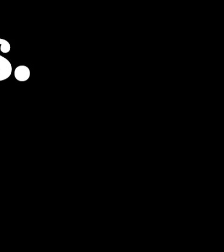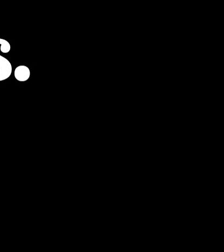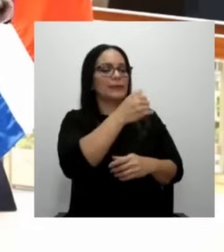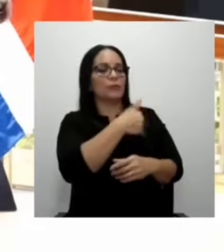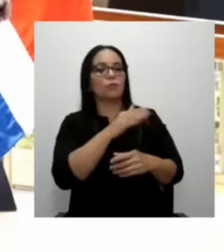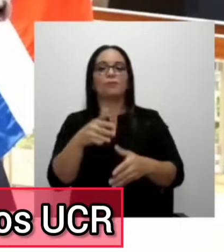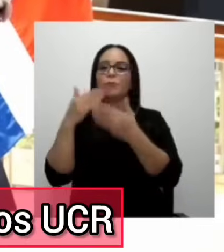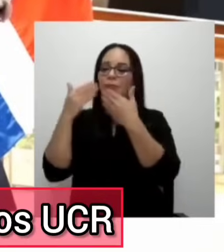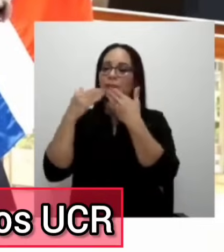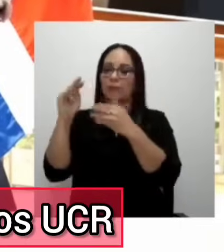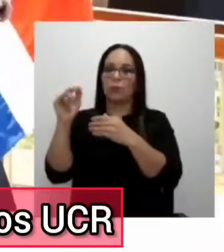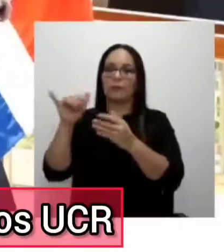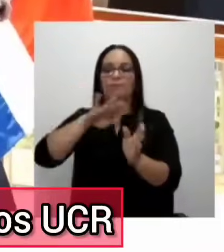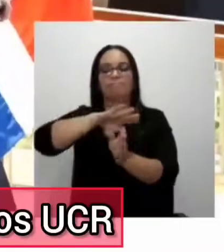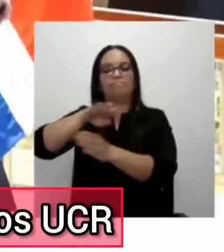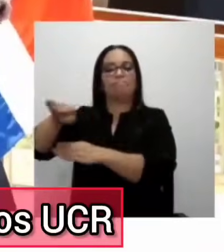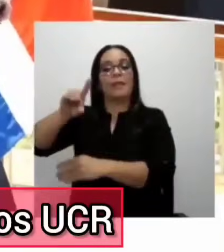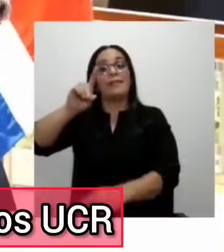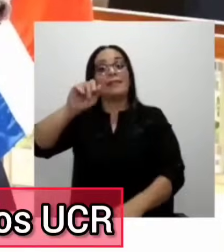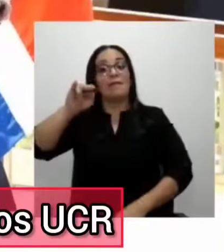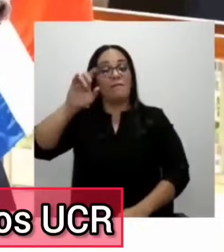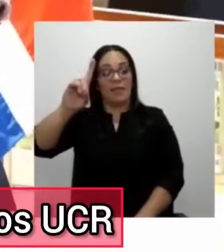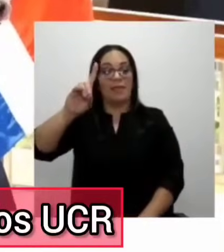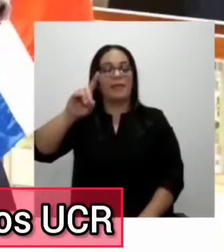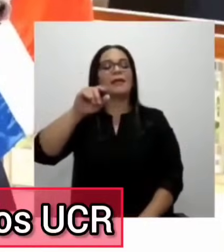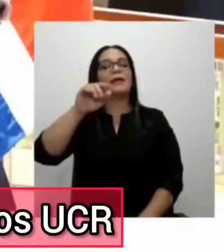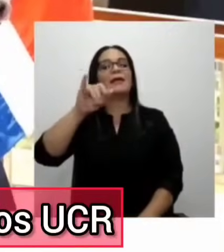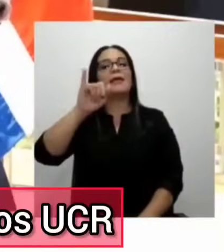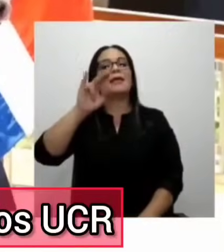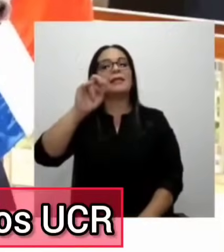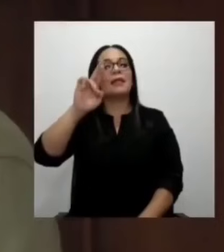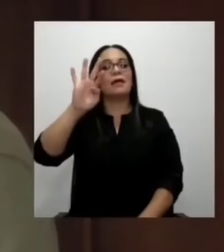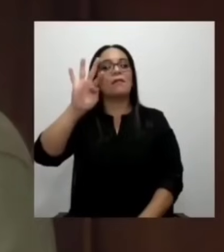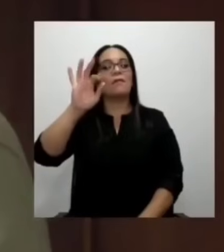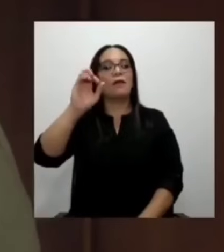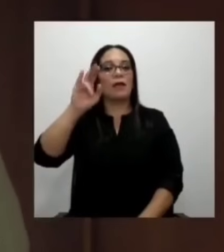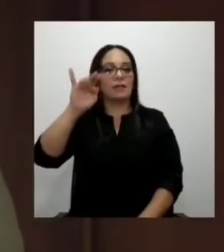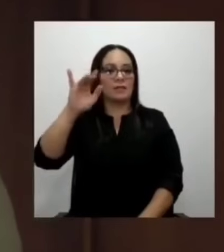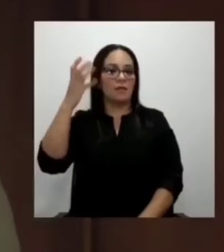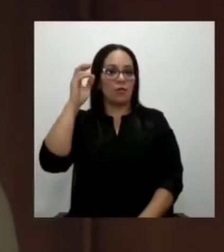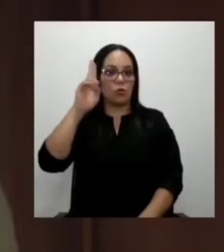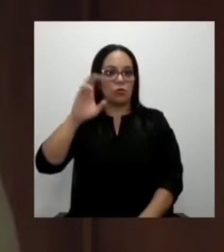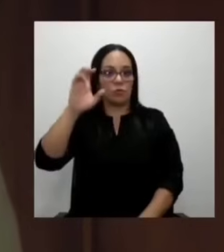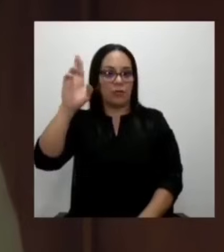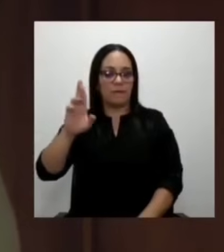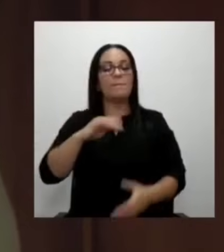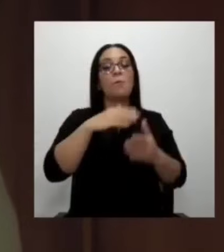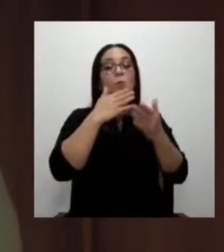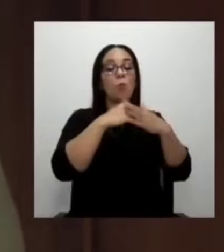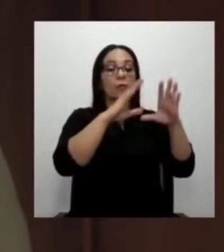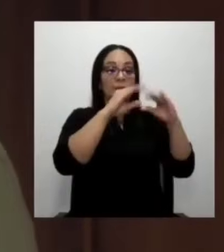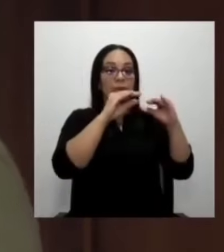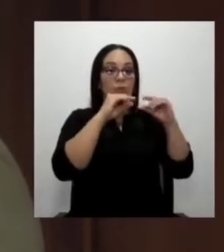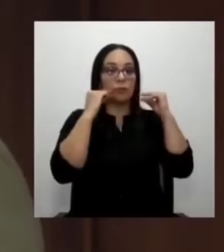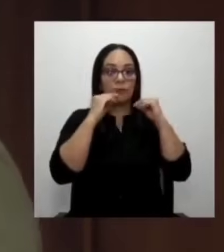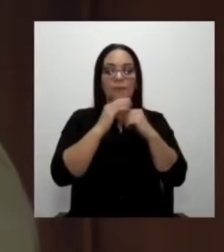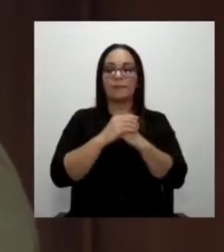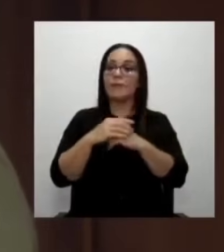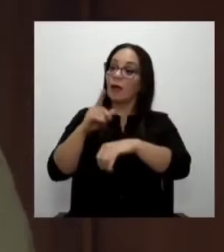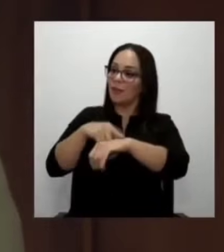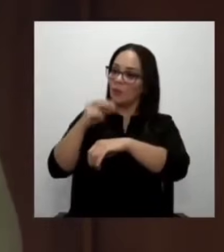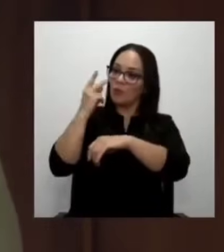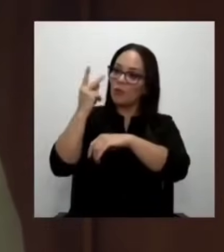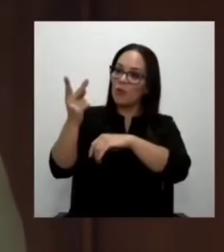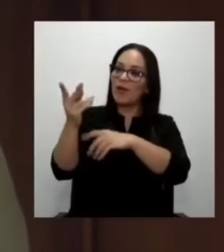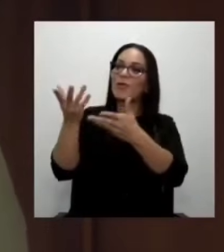mismos. David Chavarría de Interferencia Radios UCR. Buenas tardes, don Rodrigo. Tiempo no verlo, don David, ¿qué se